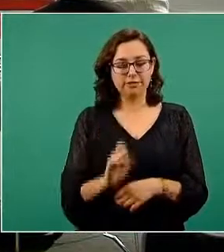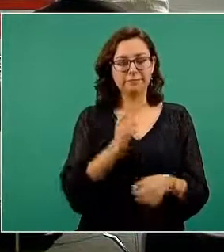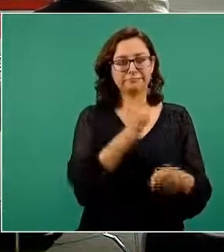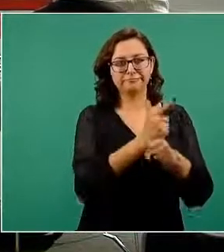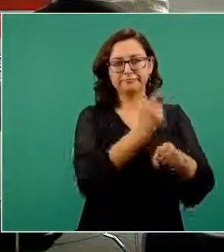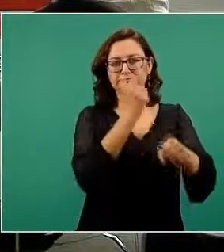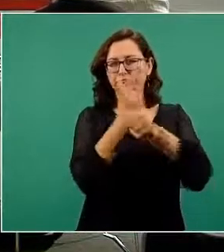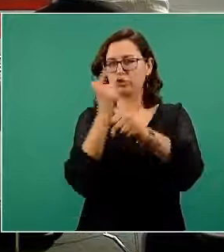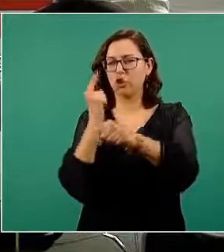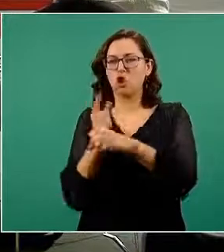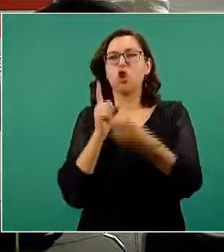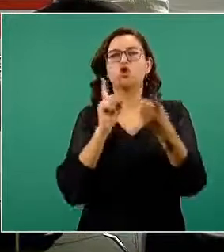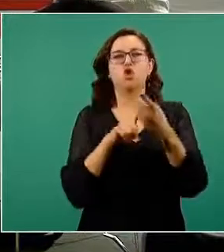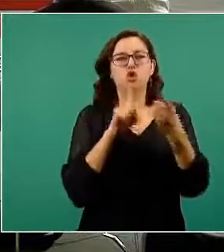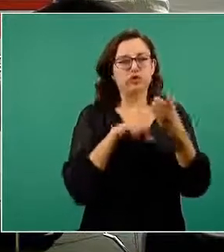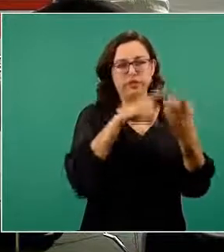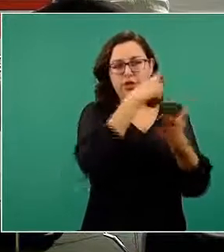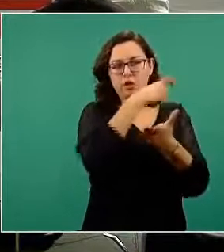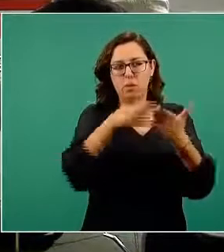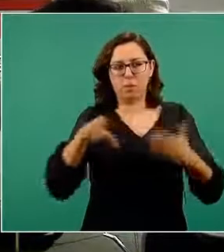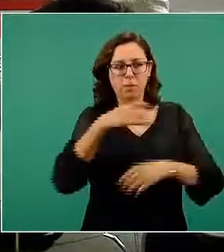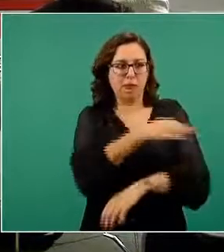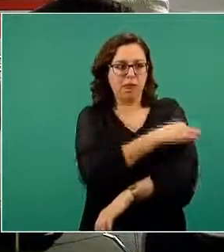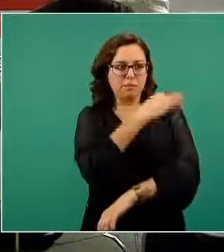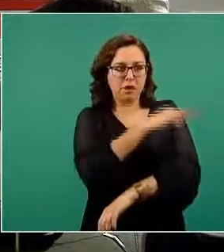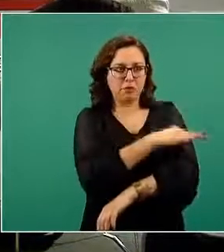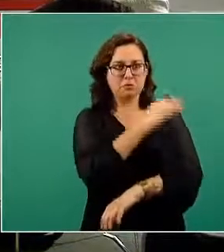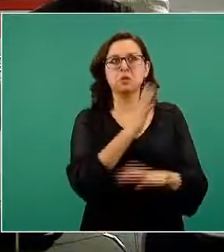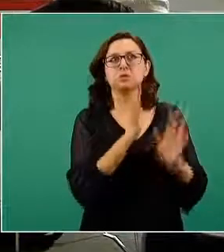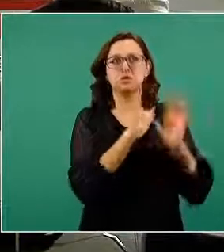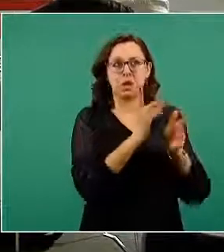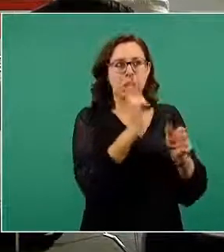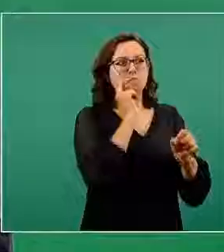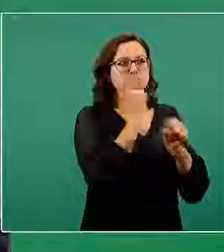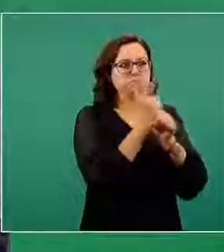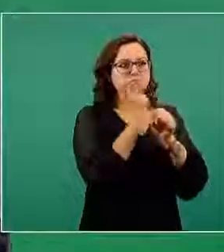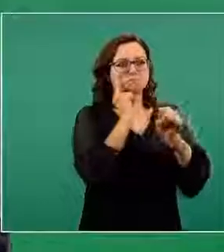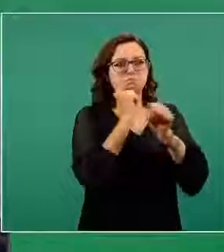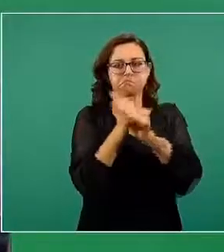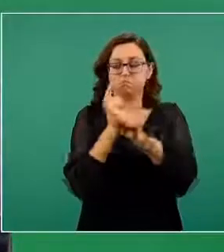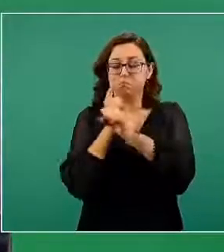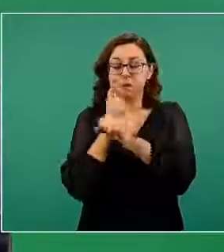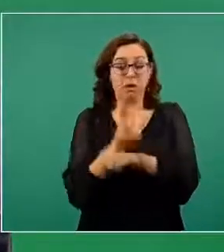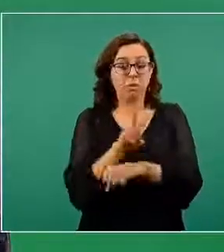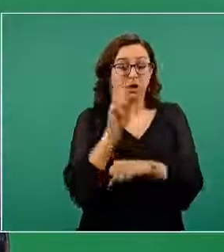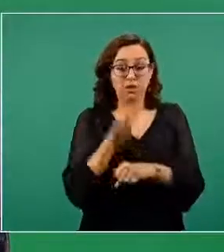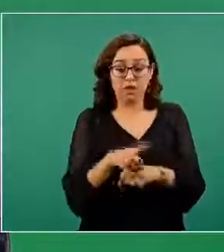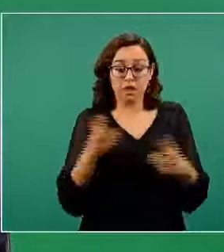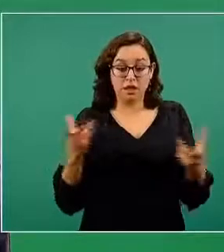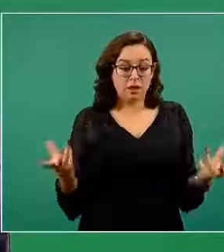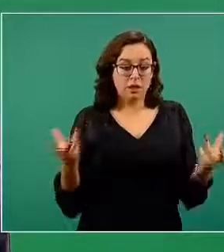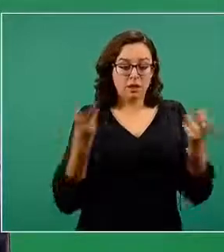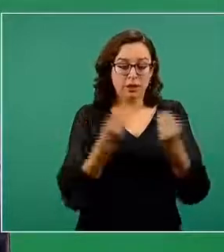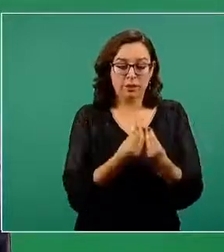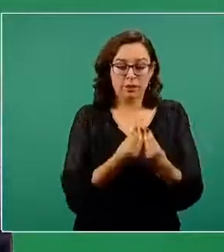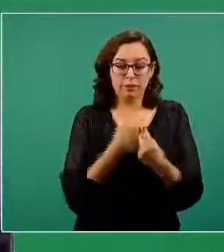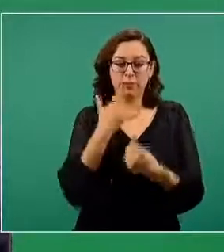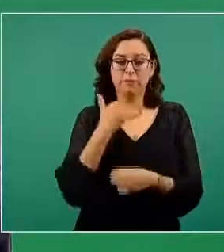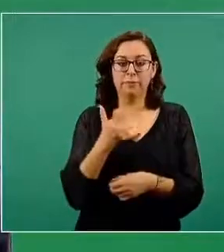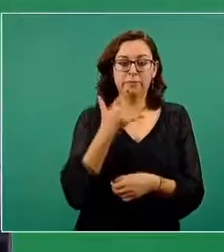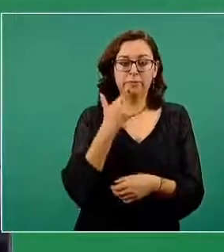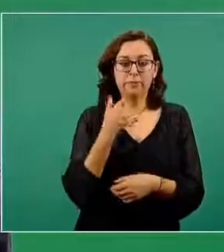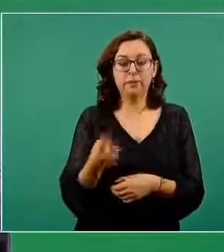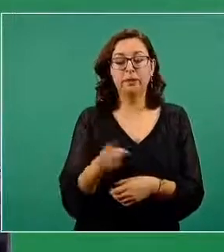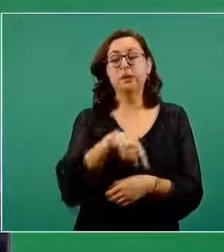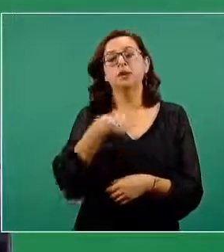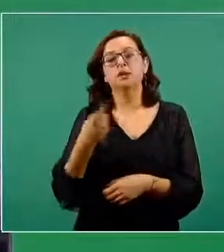ese mapa de posibles proveedores. Y este ha sido un esfuerzo colectivo. La propia doctora Álvarez